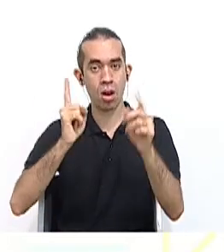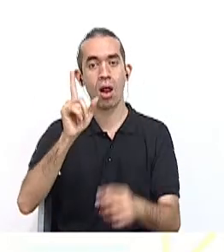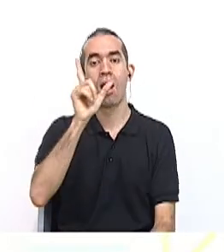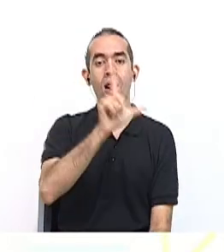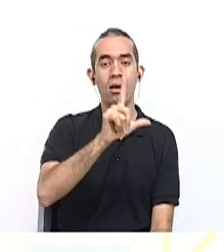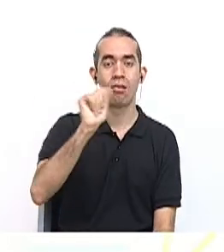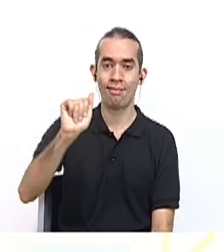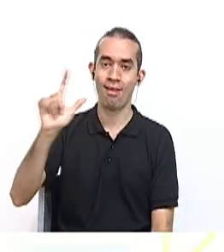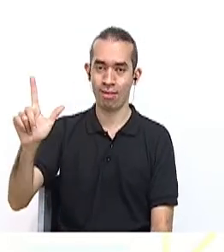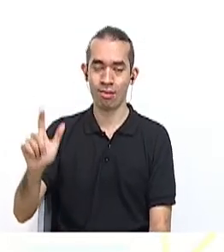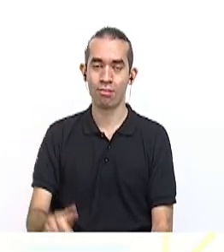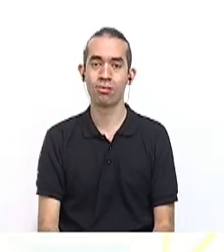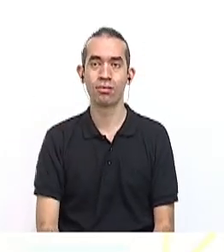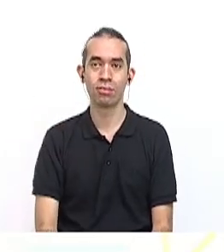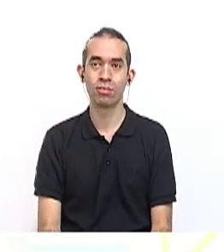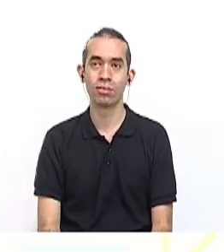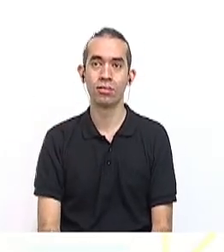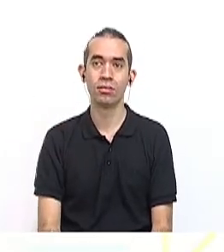lado, ángulo, lado.